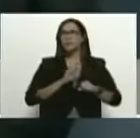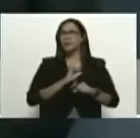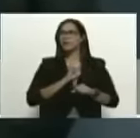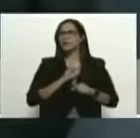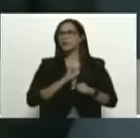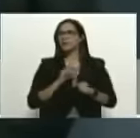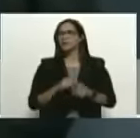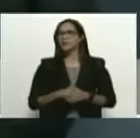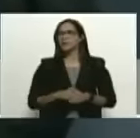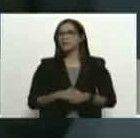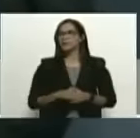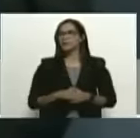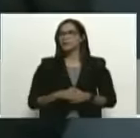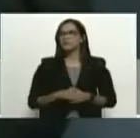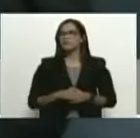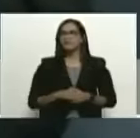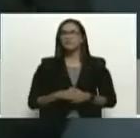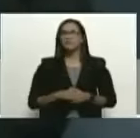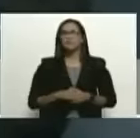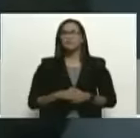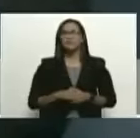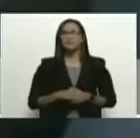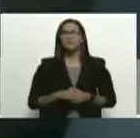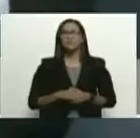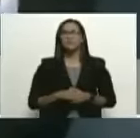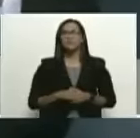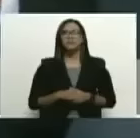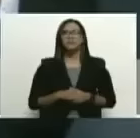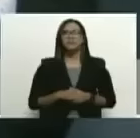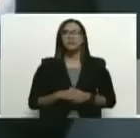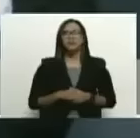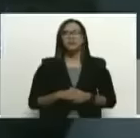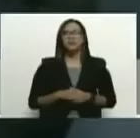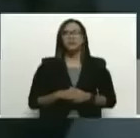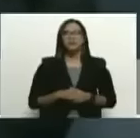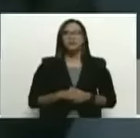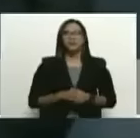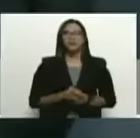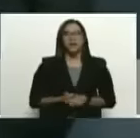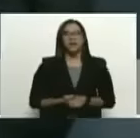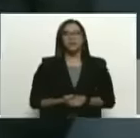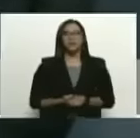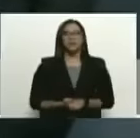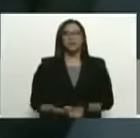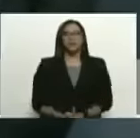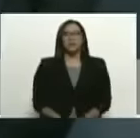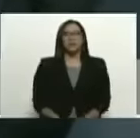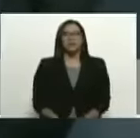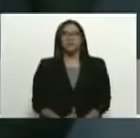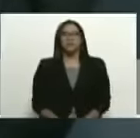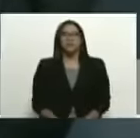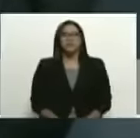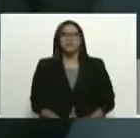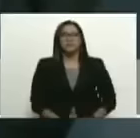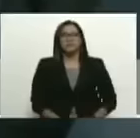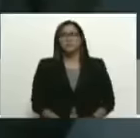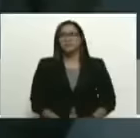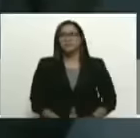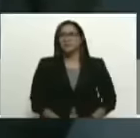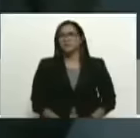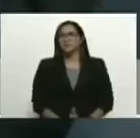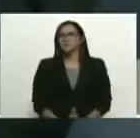fuerza del territorio venezolano con el cual Venezuela nació como país independiente, en 1811,